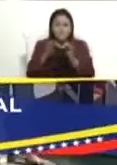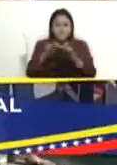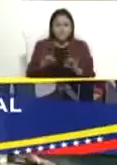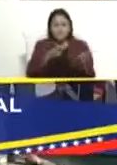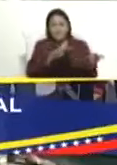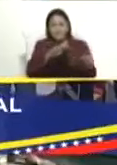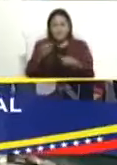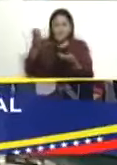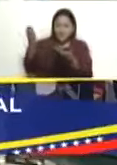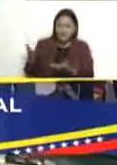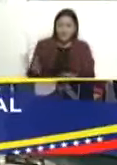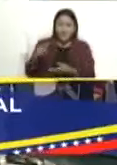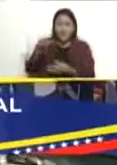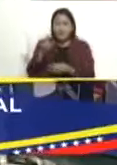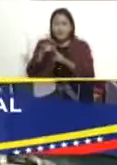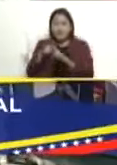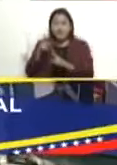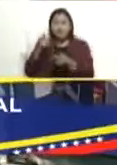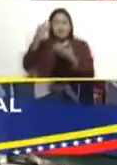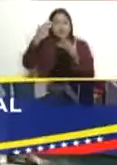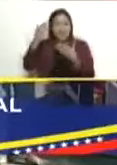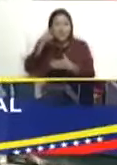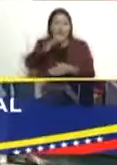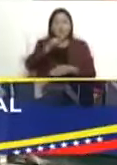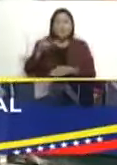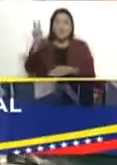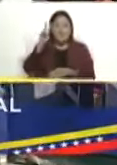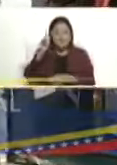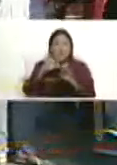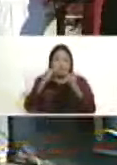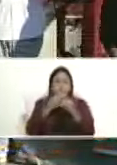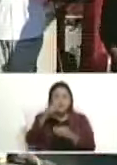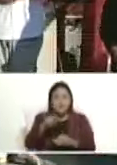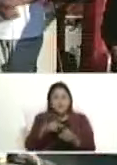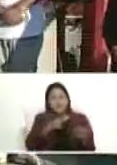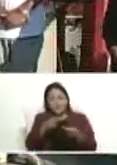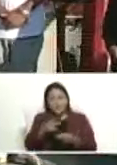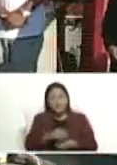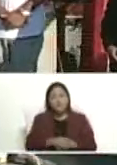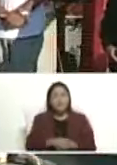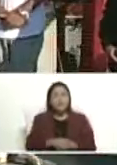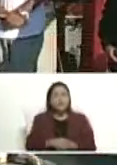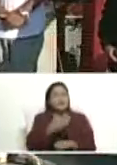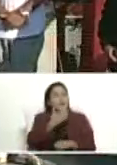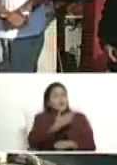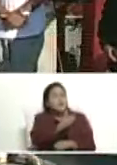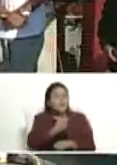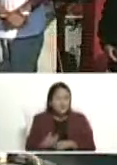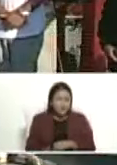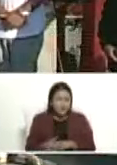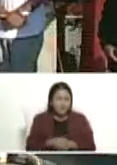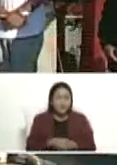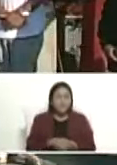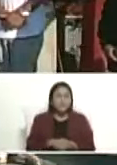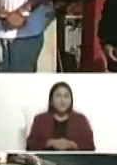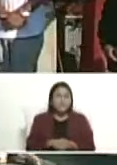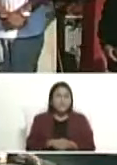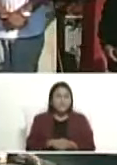Bienvenido, Alex. Puedes darle un saludo a todo nuestro pueblo y a tu familia. Bienvenido. Gracias, señor presidente. La